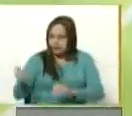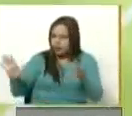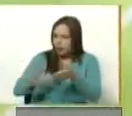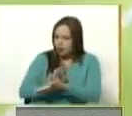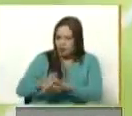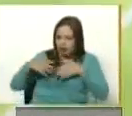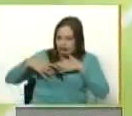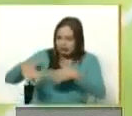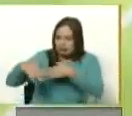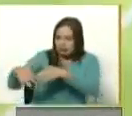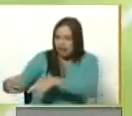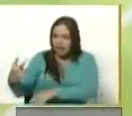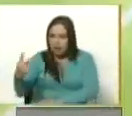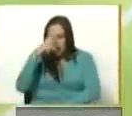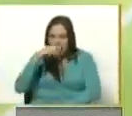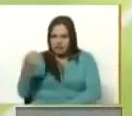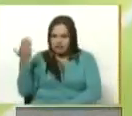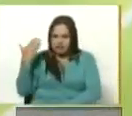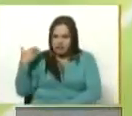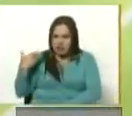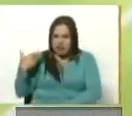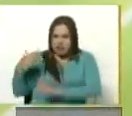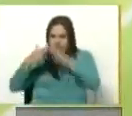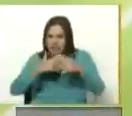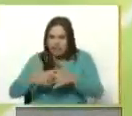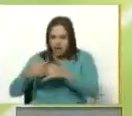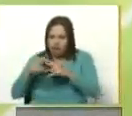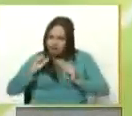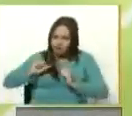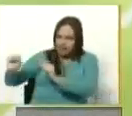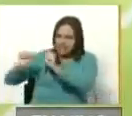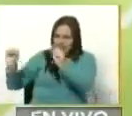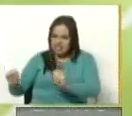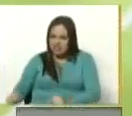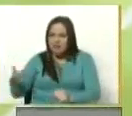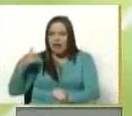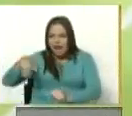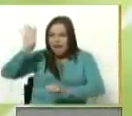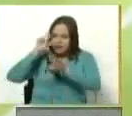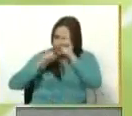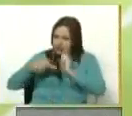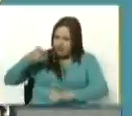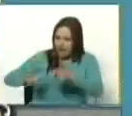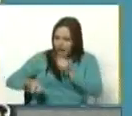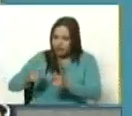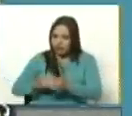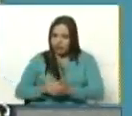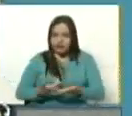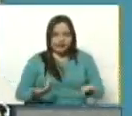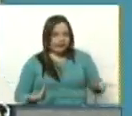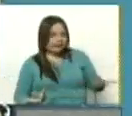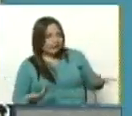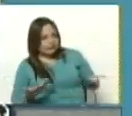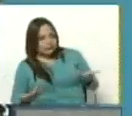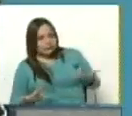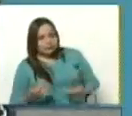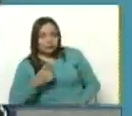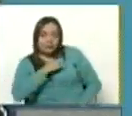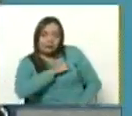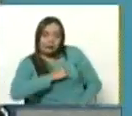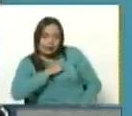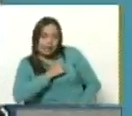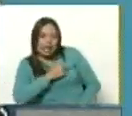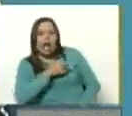Estados Unidos en contra del mismo sistema, ¿dio alguna lección? Pues lastimosamente